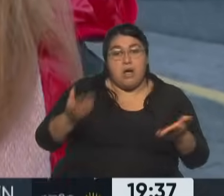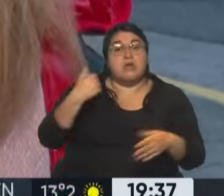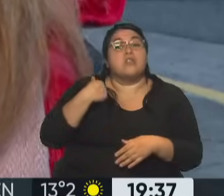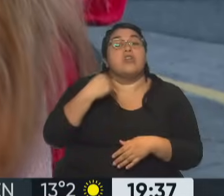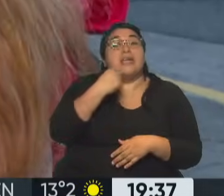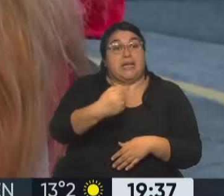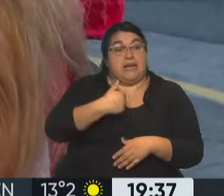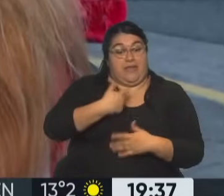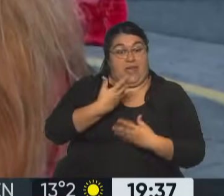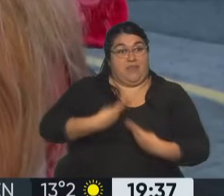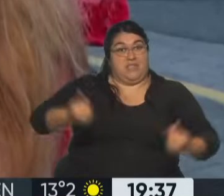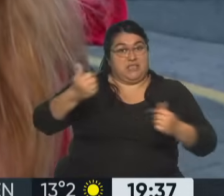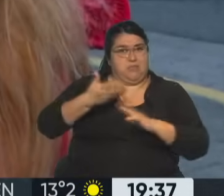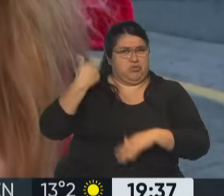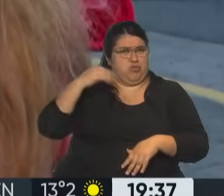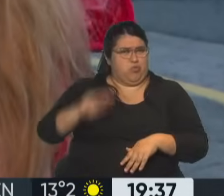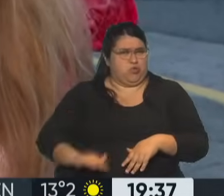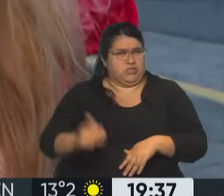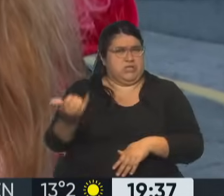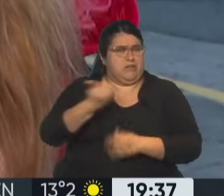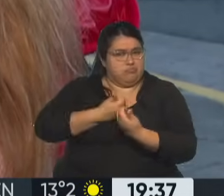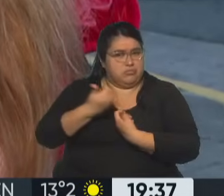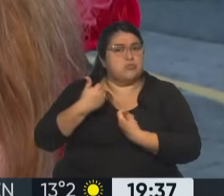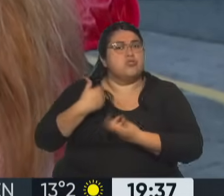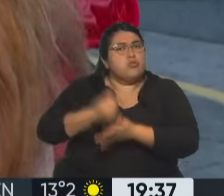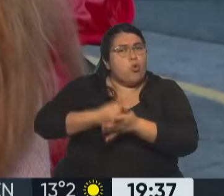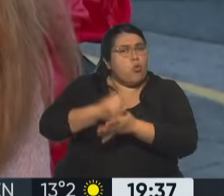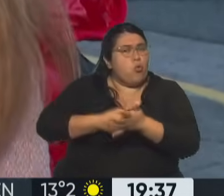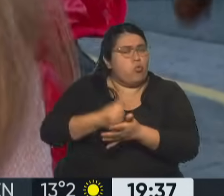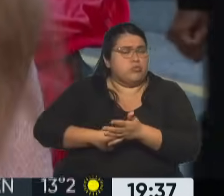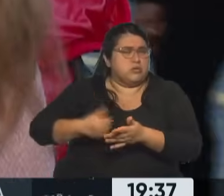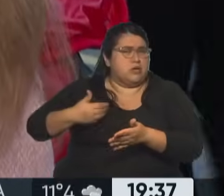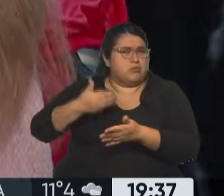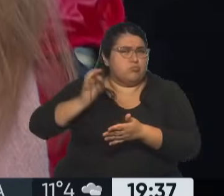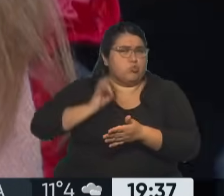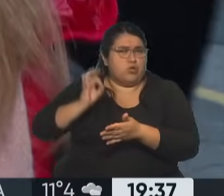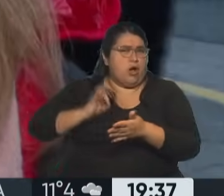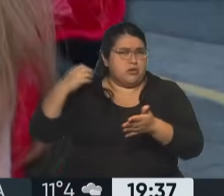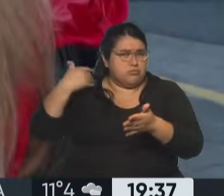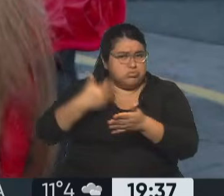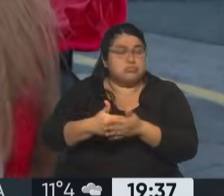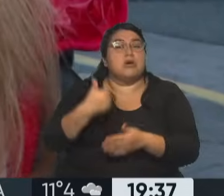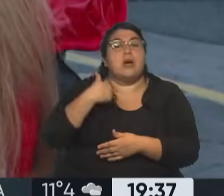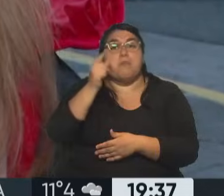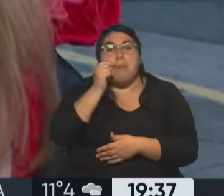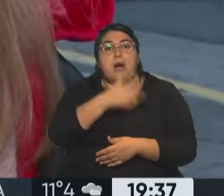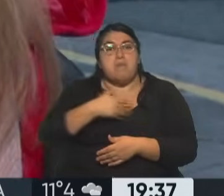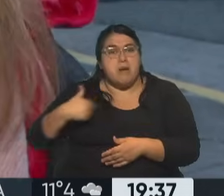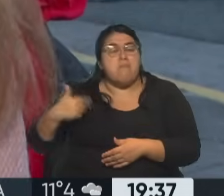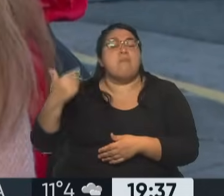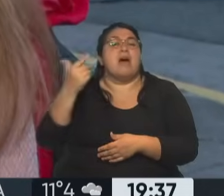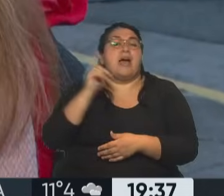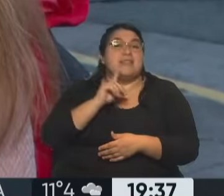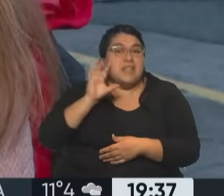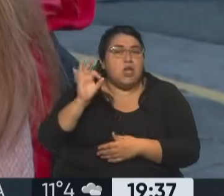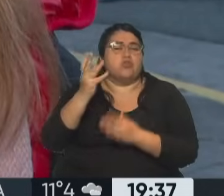desaparecidos cuando era muy chica y empecé mi militancia desde muy chica. Mis padres están desaparecidos, mis tíos también. Yo